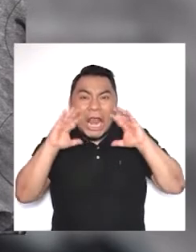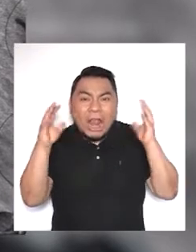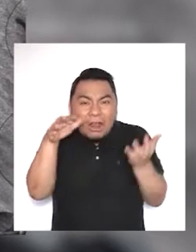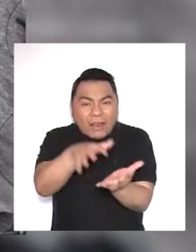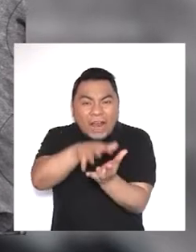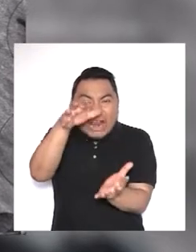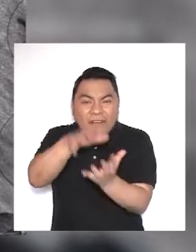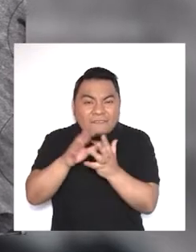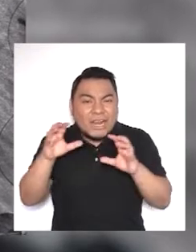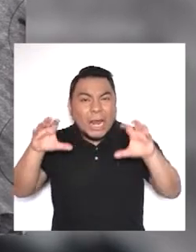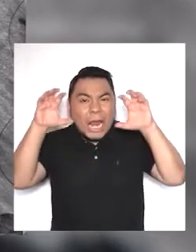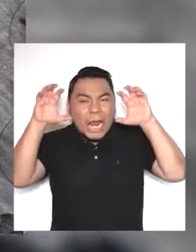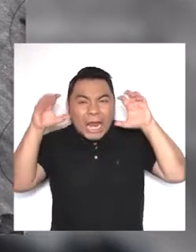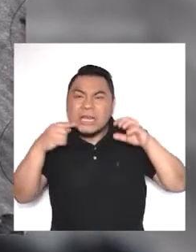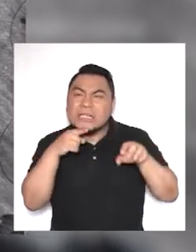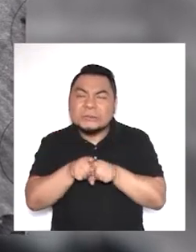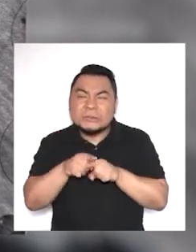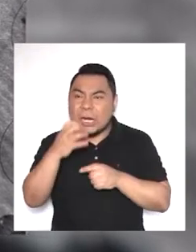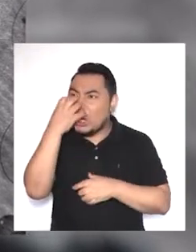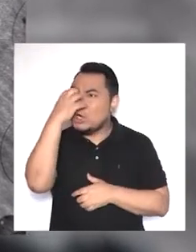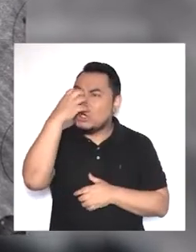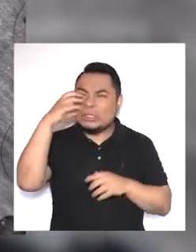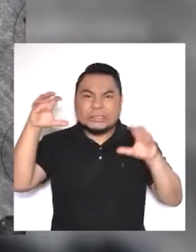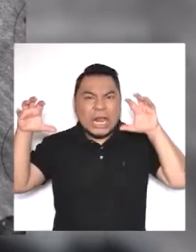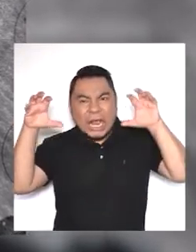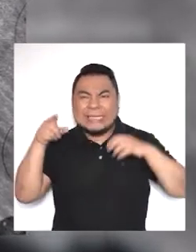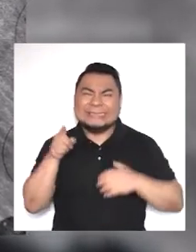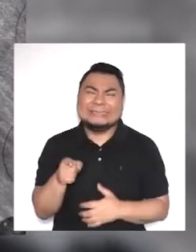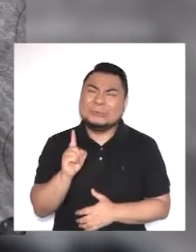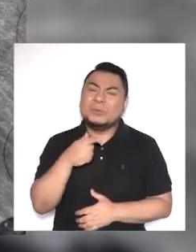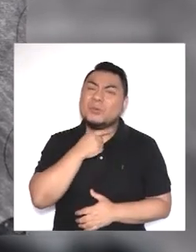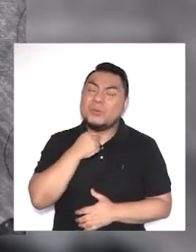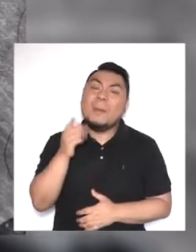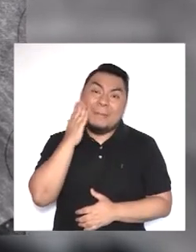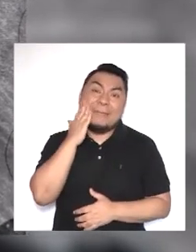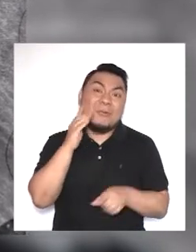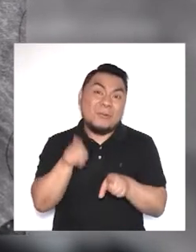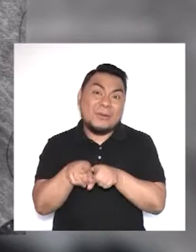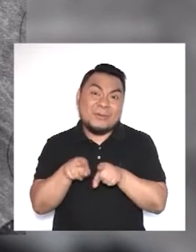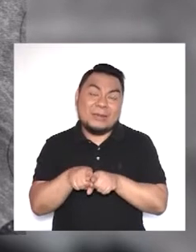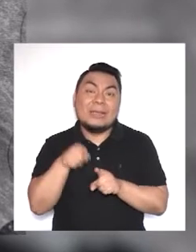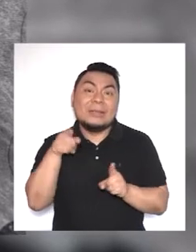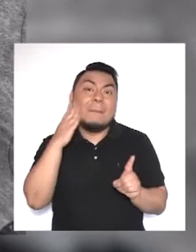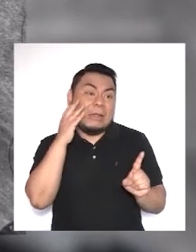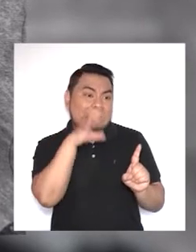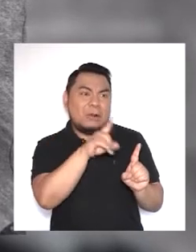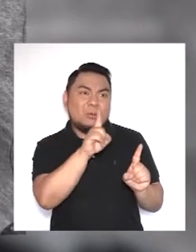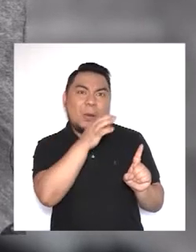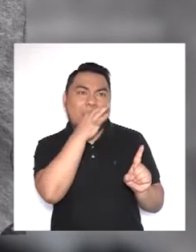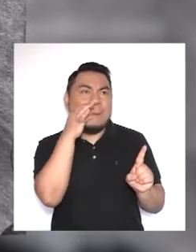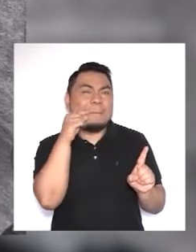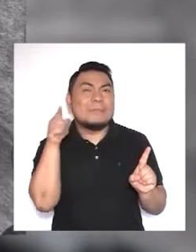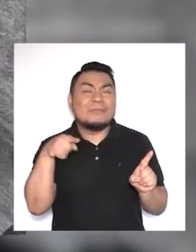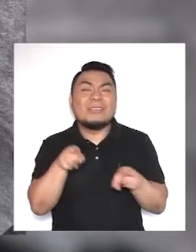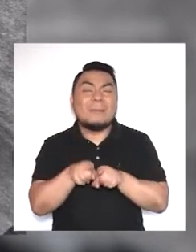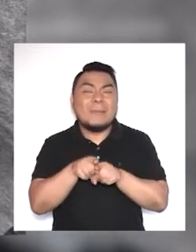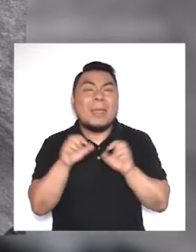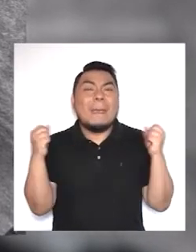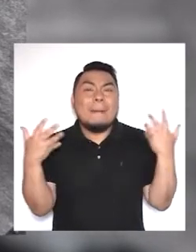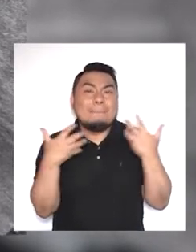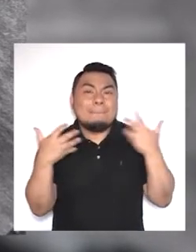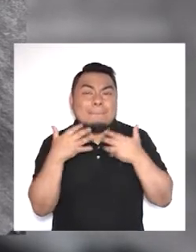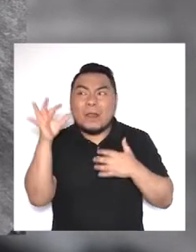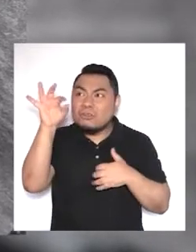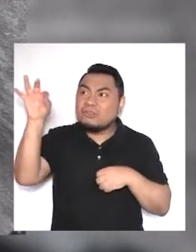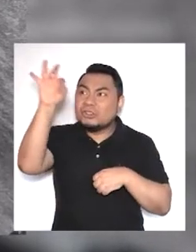cocodrilos furiosos y los payasos sin dientes. No quería decirle que le tenía miedo a las abejas y a